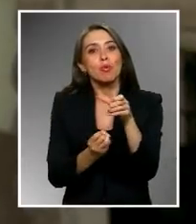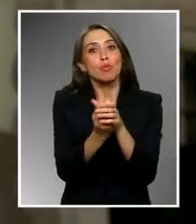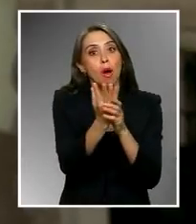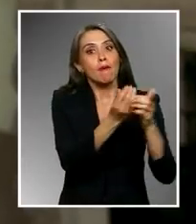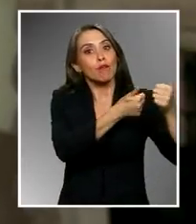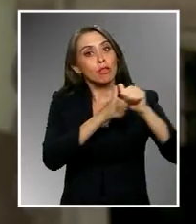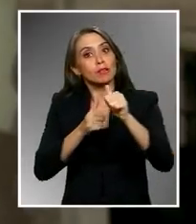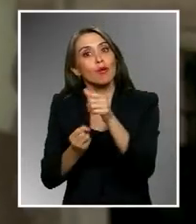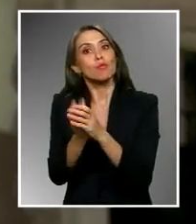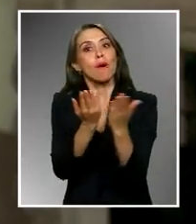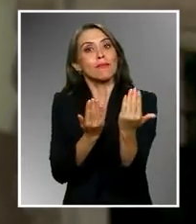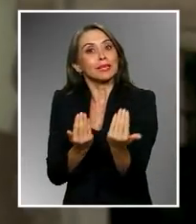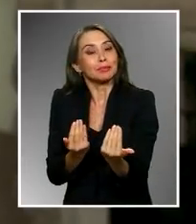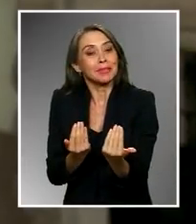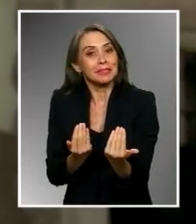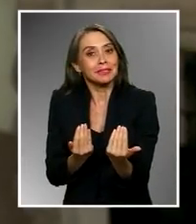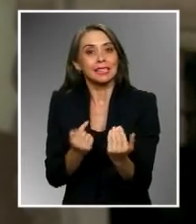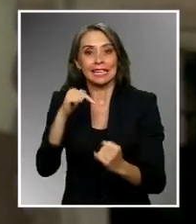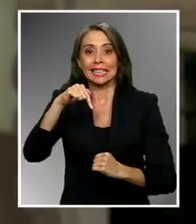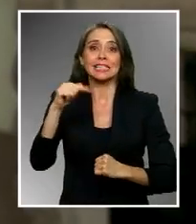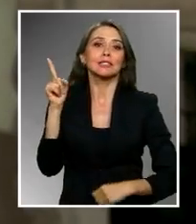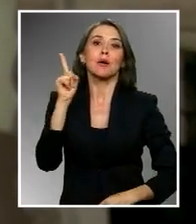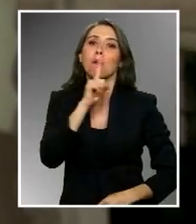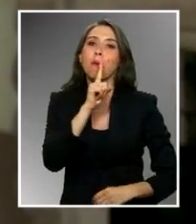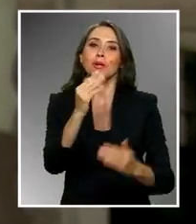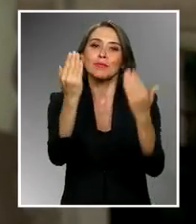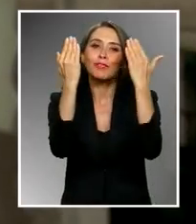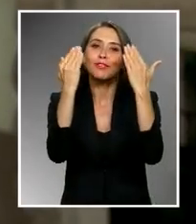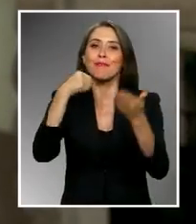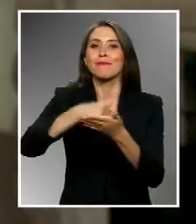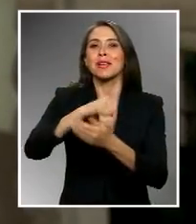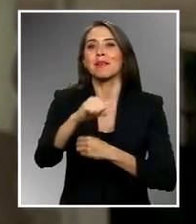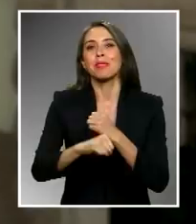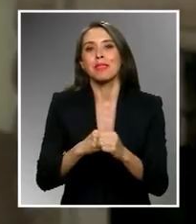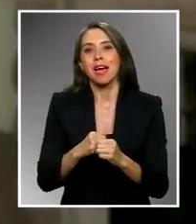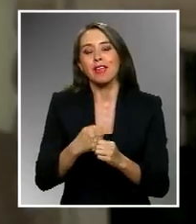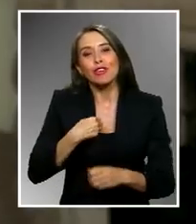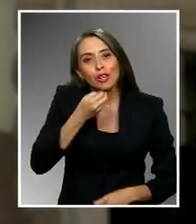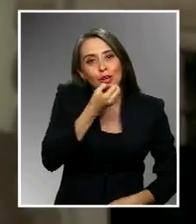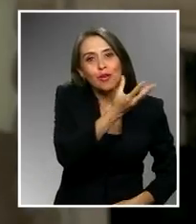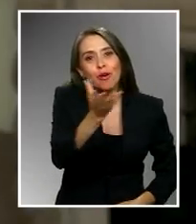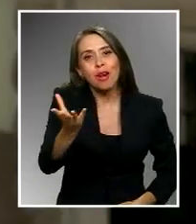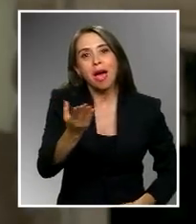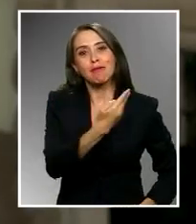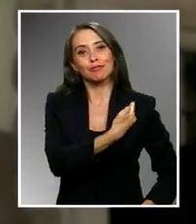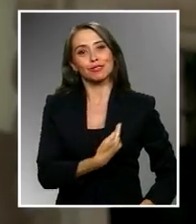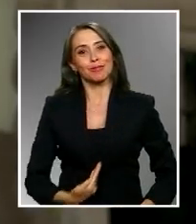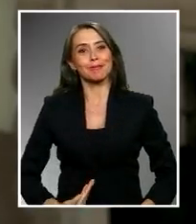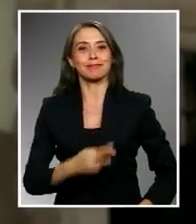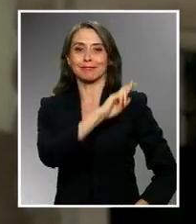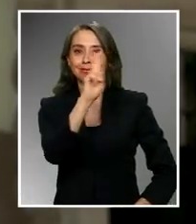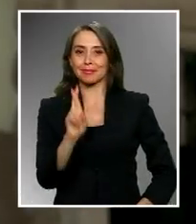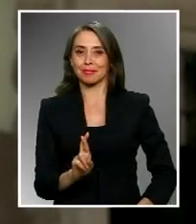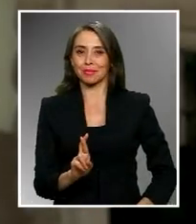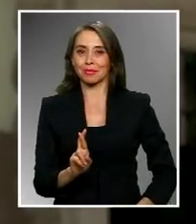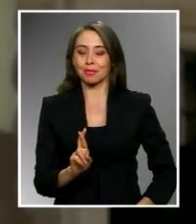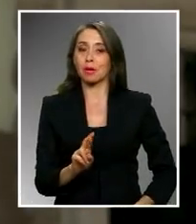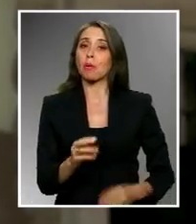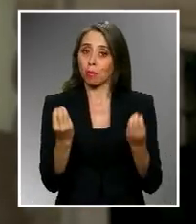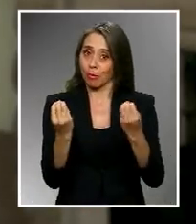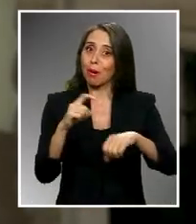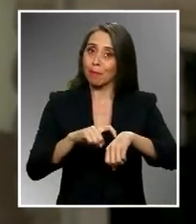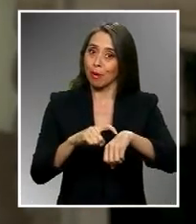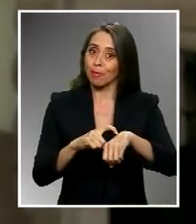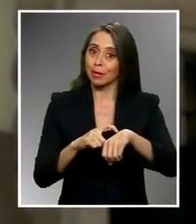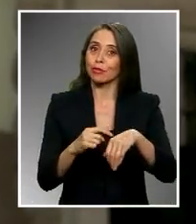desafíos y esperanzas este es el último saludo de fin de año que les dirijo como presidenta de la república es un buen momento